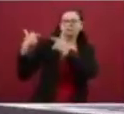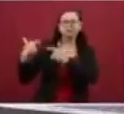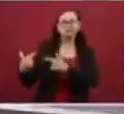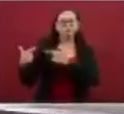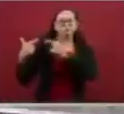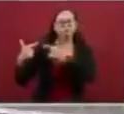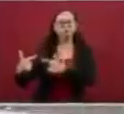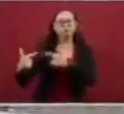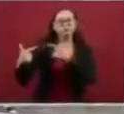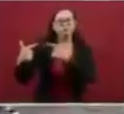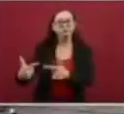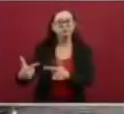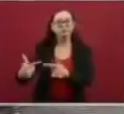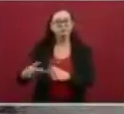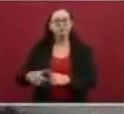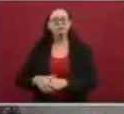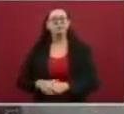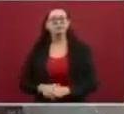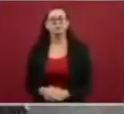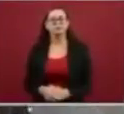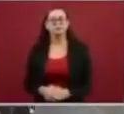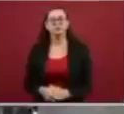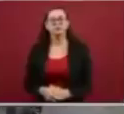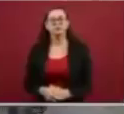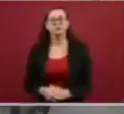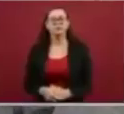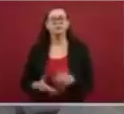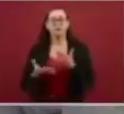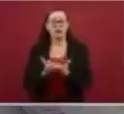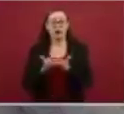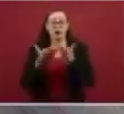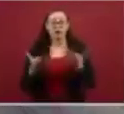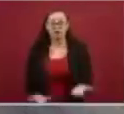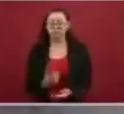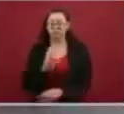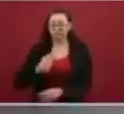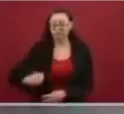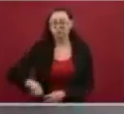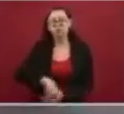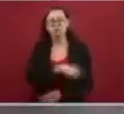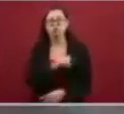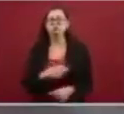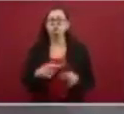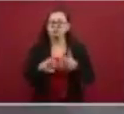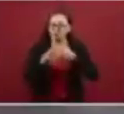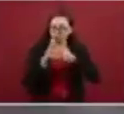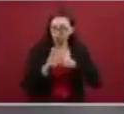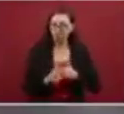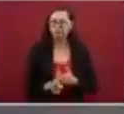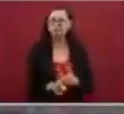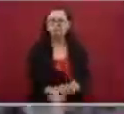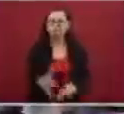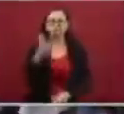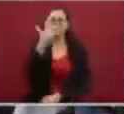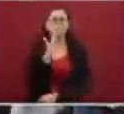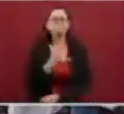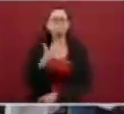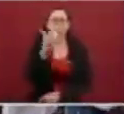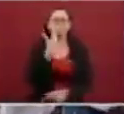de quienes tenemos la dicha de continuar en este proceso de